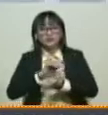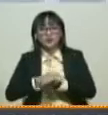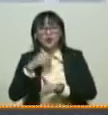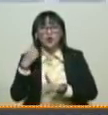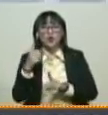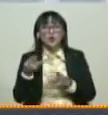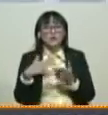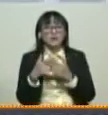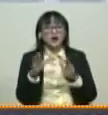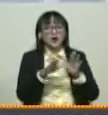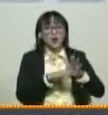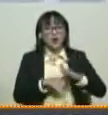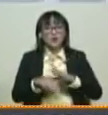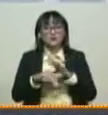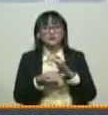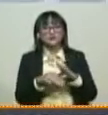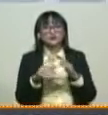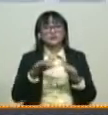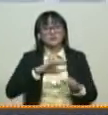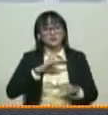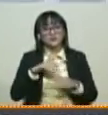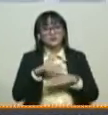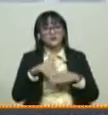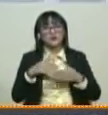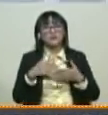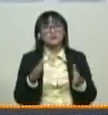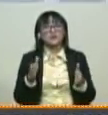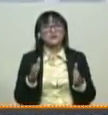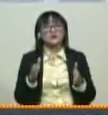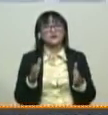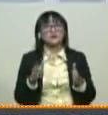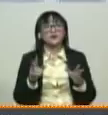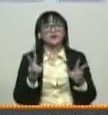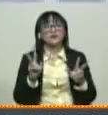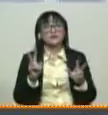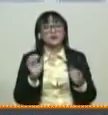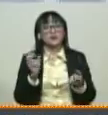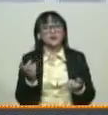anticorrupción que adelanta el Ministerio Público, arrojaba detalles de nuevas órdenes de aprehensión.